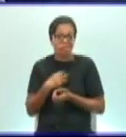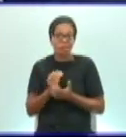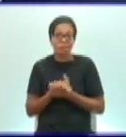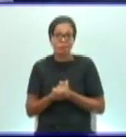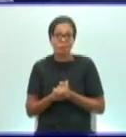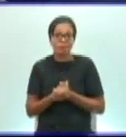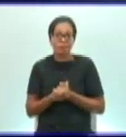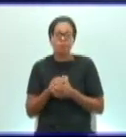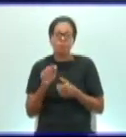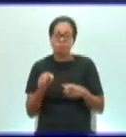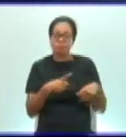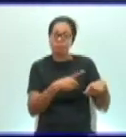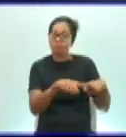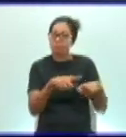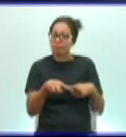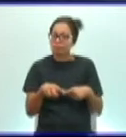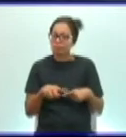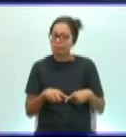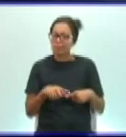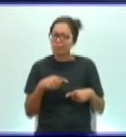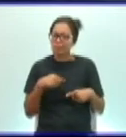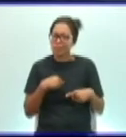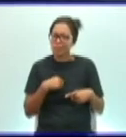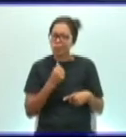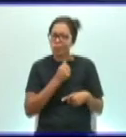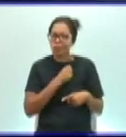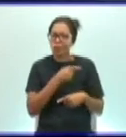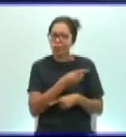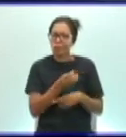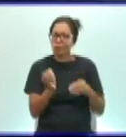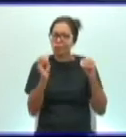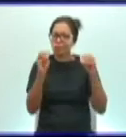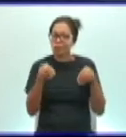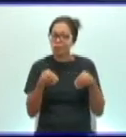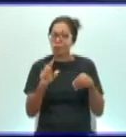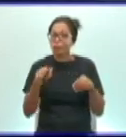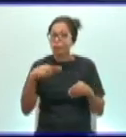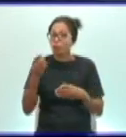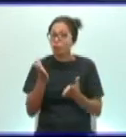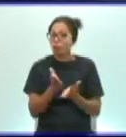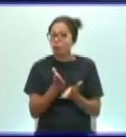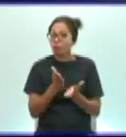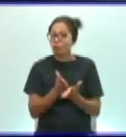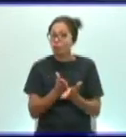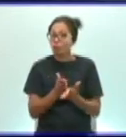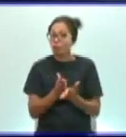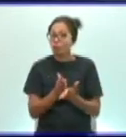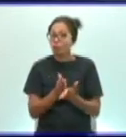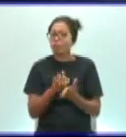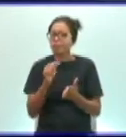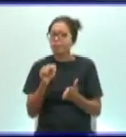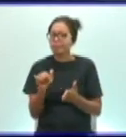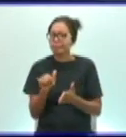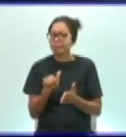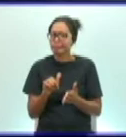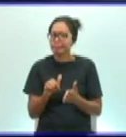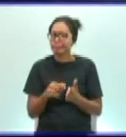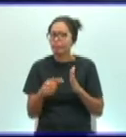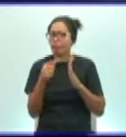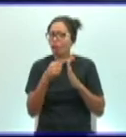son elementos que yo no quería pasar por alto. En la próxima clase va a tener también un carácter muy